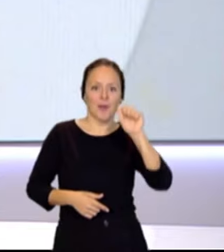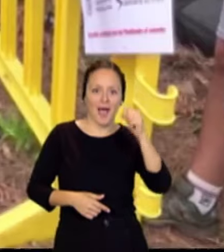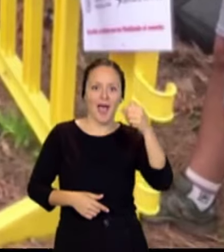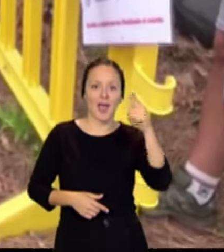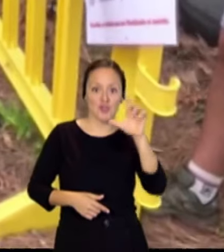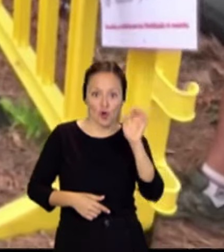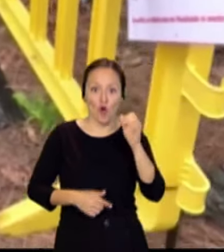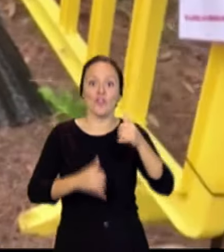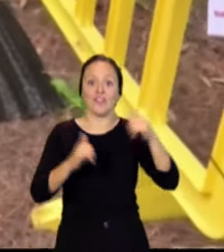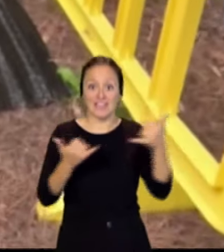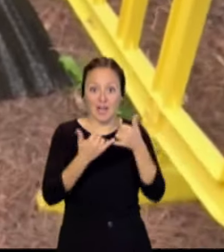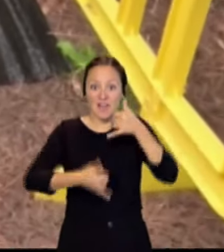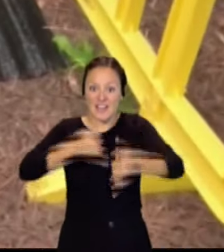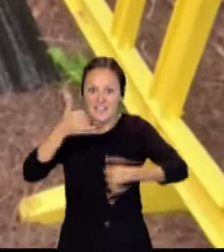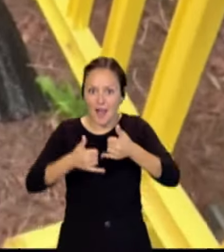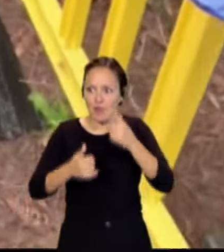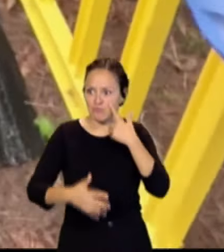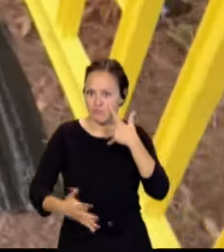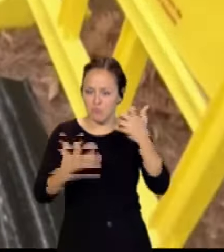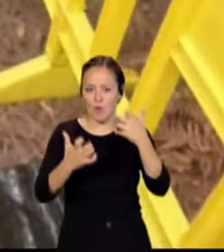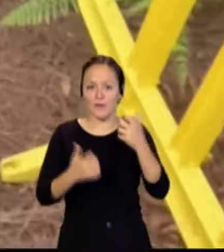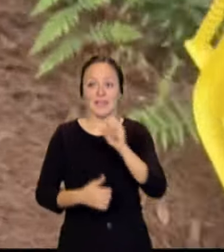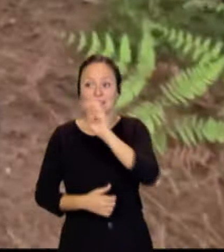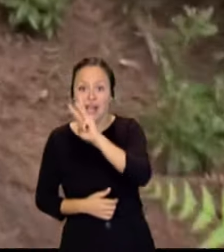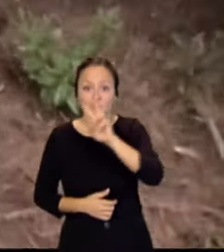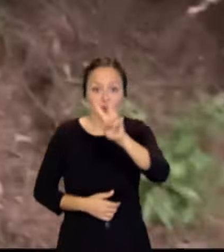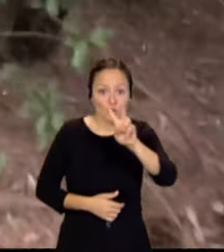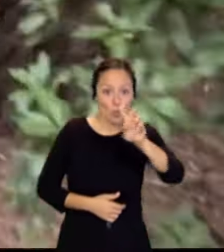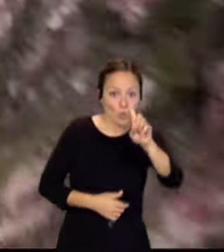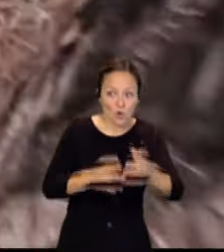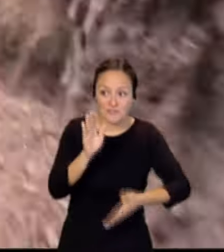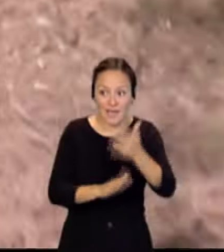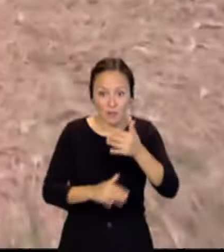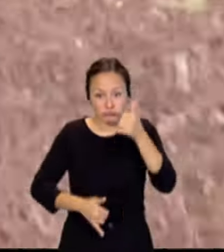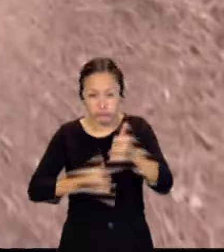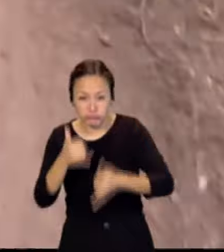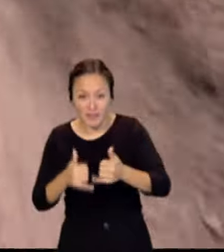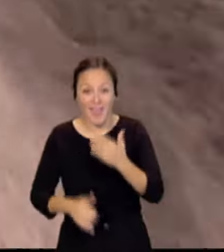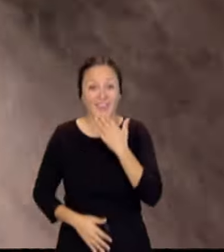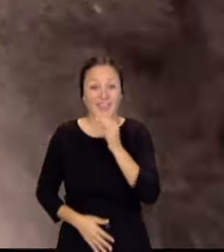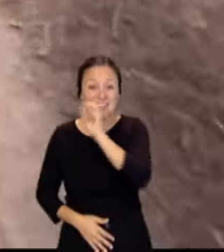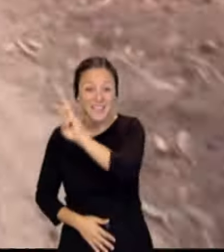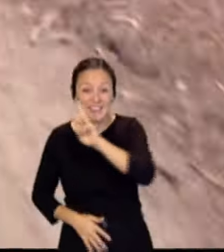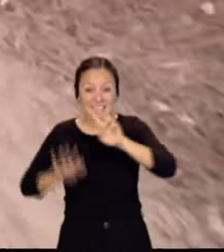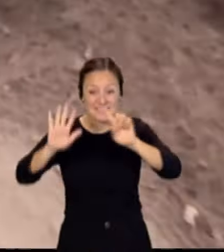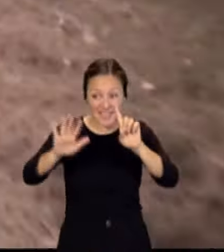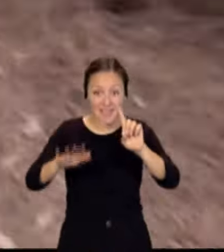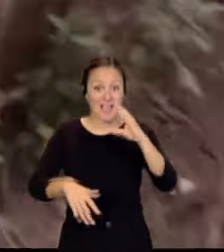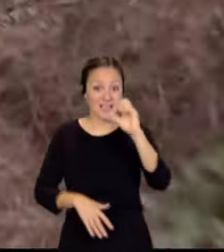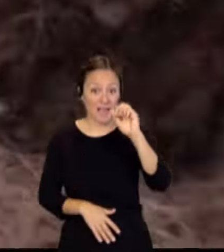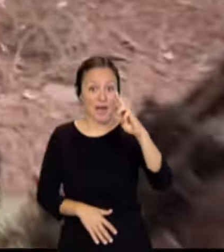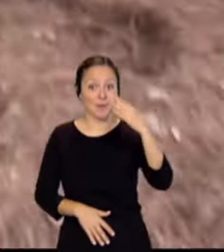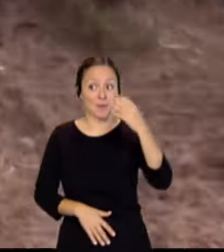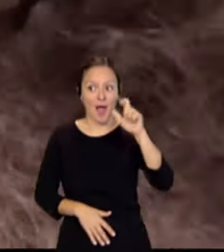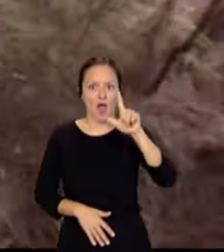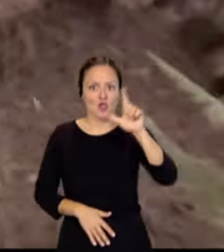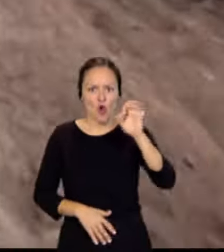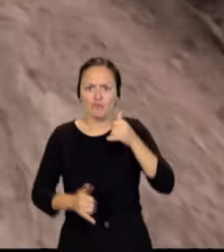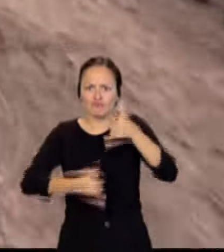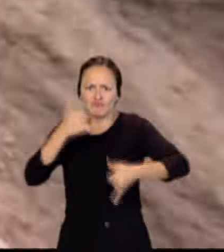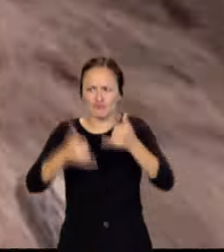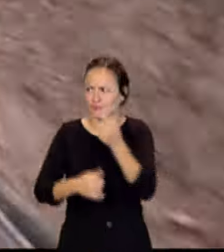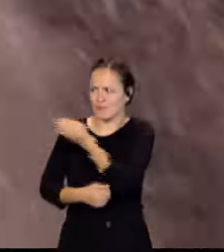TR dos 1 salida a sus 36 años Edgar Carballo sigue codeándose con los mejores Raiders del